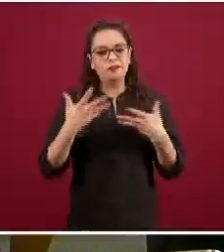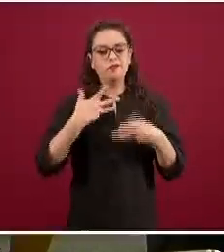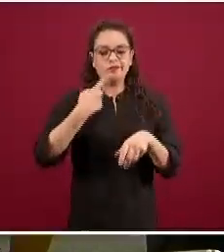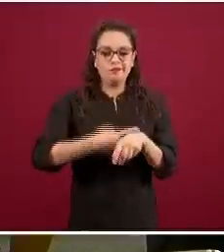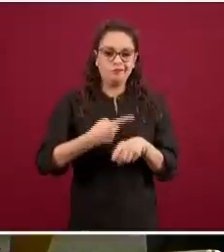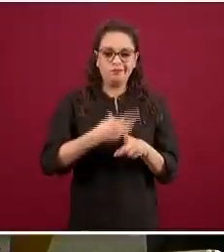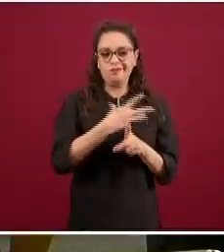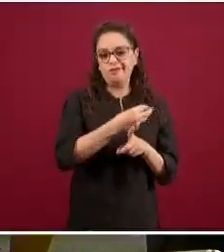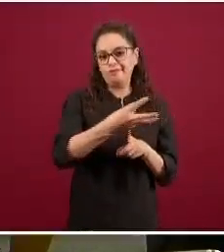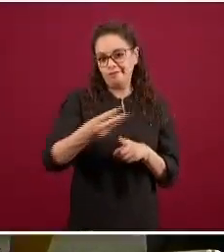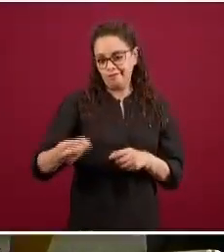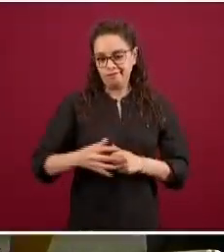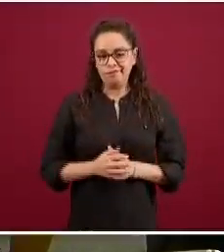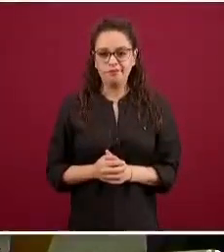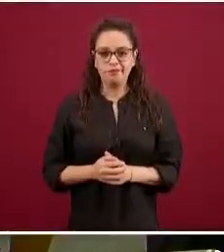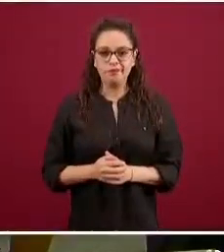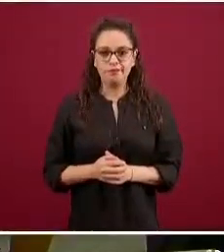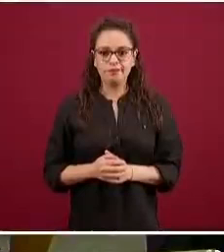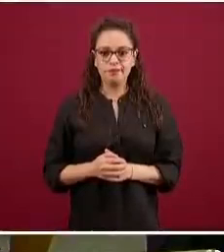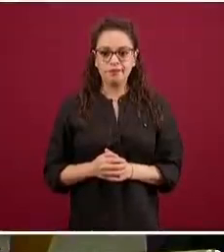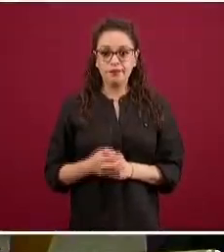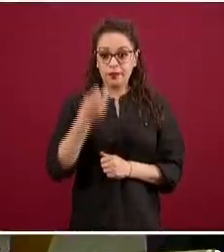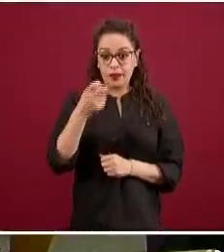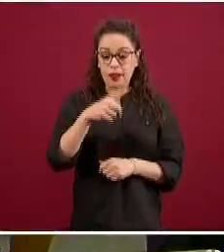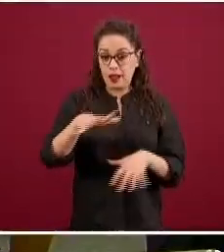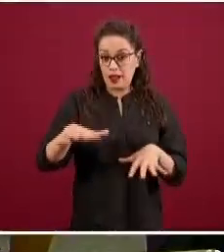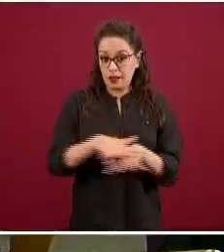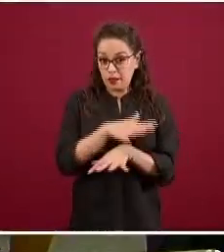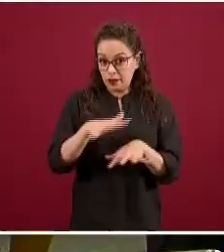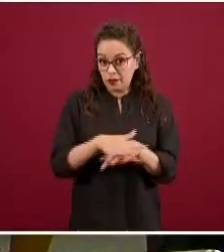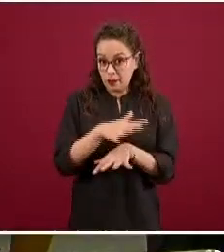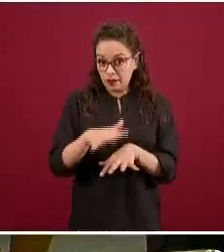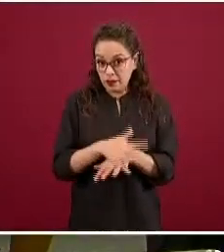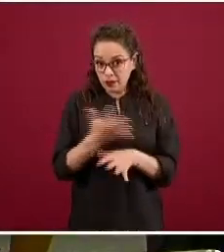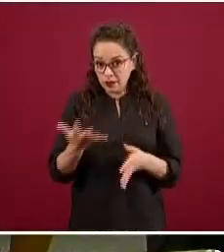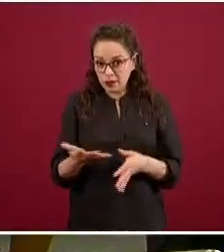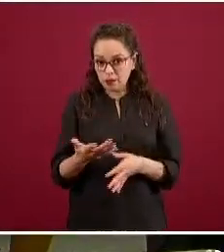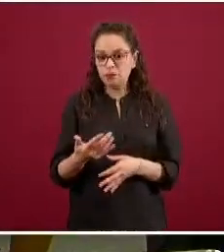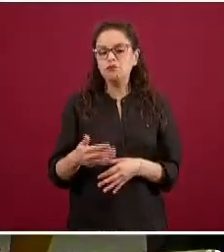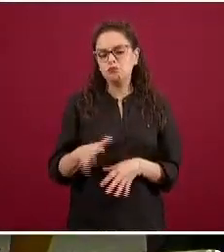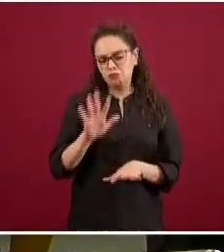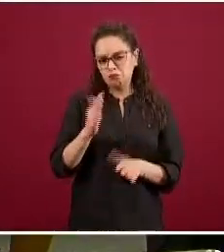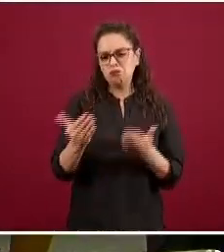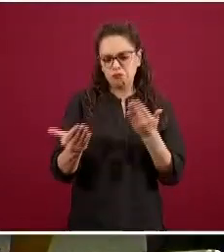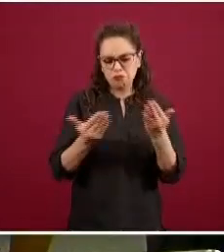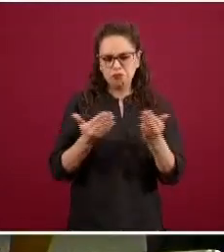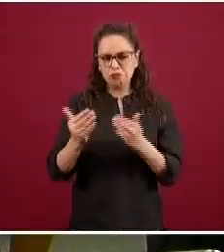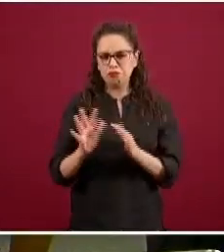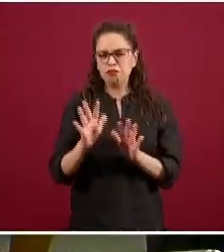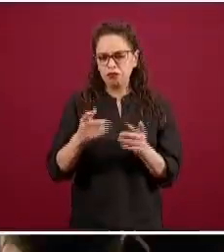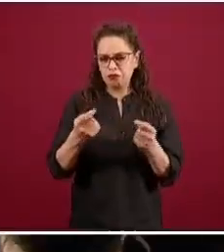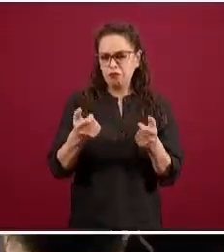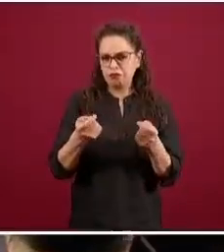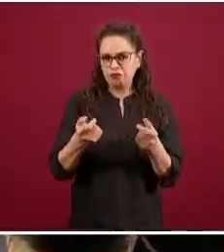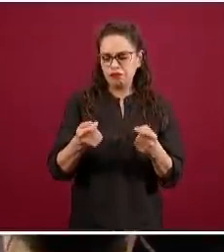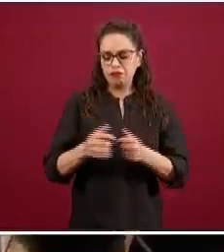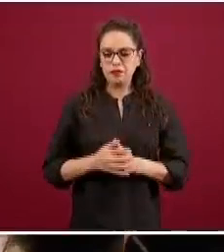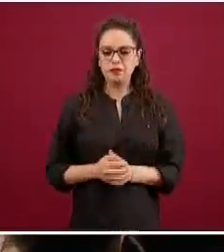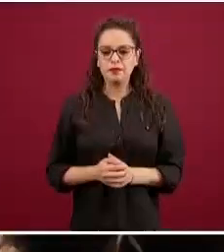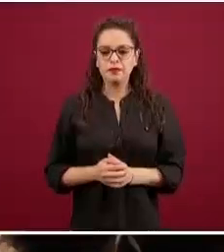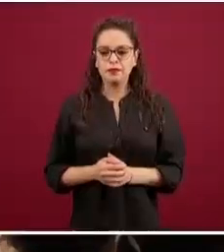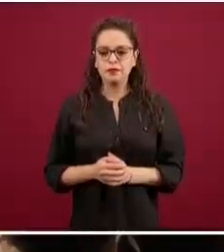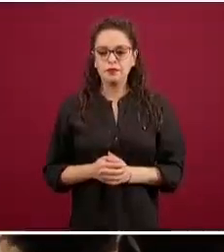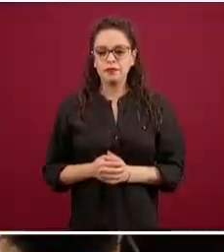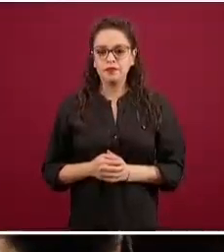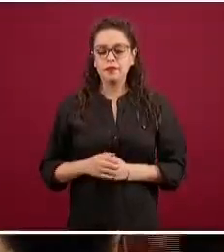de cómo se cambia este fenómeno en el tiempo es semejante. Pasemos ahora a la tabla